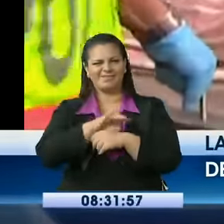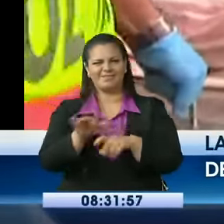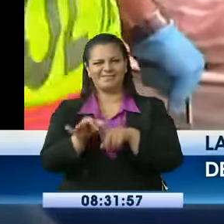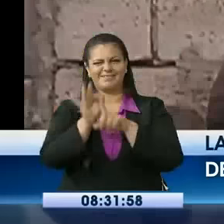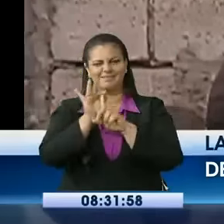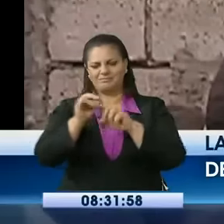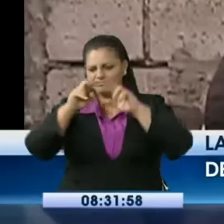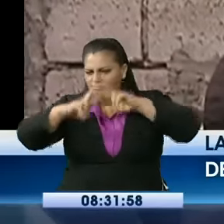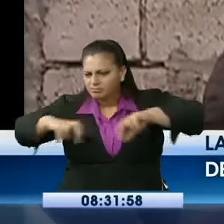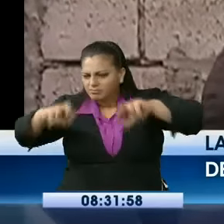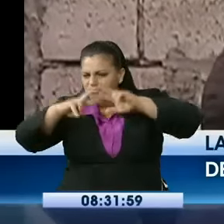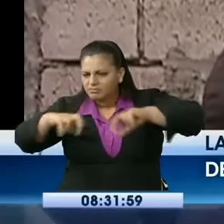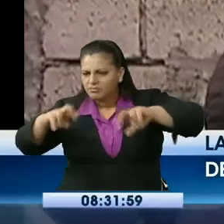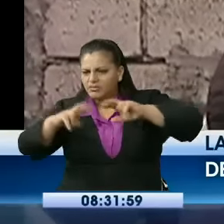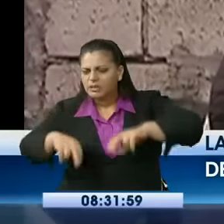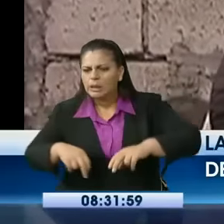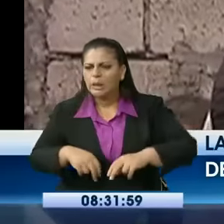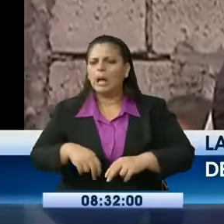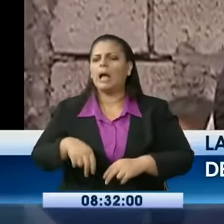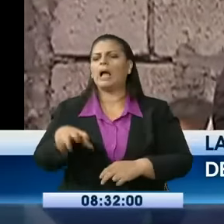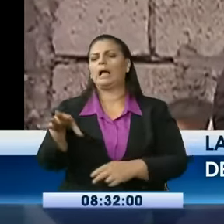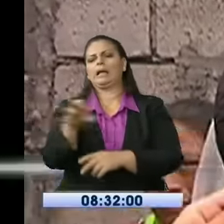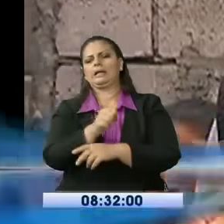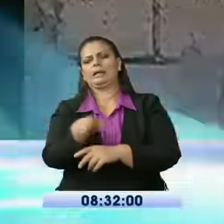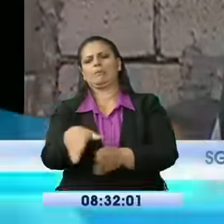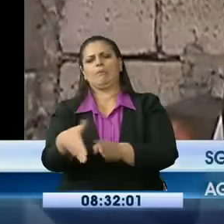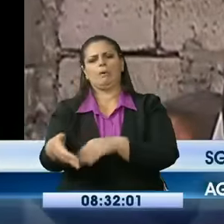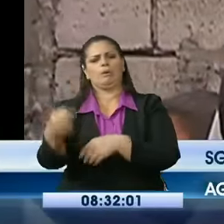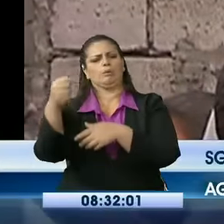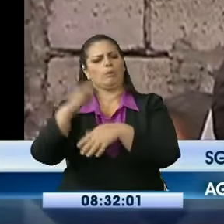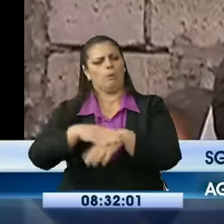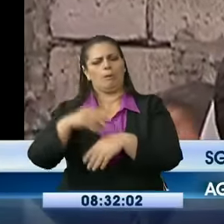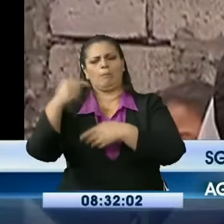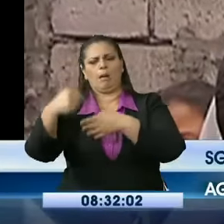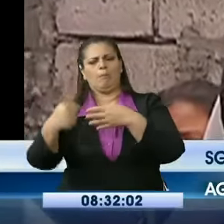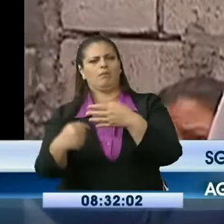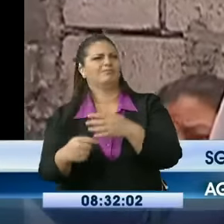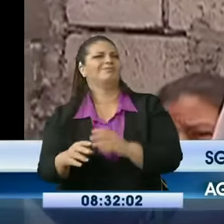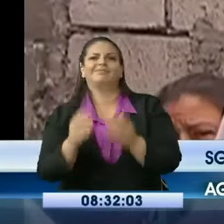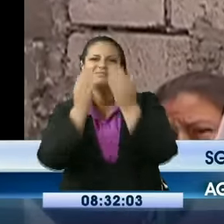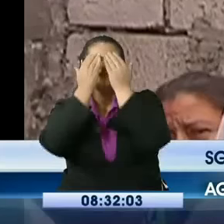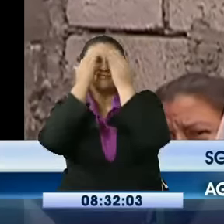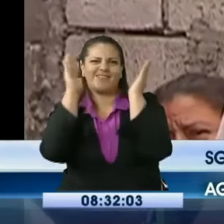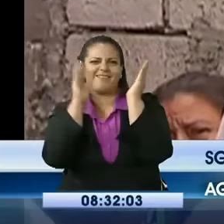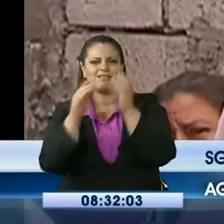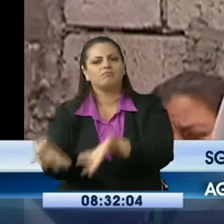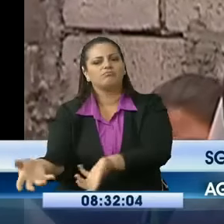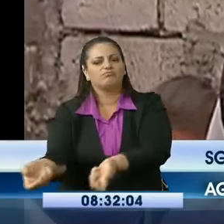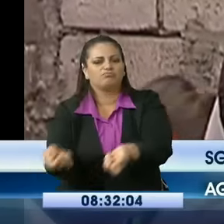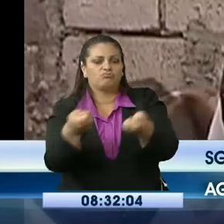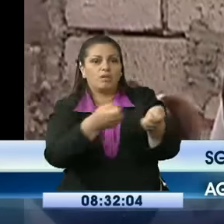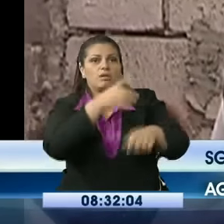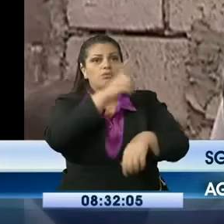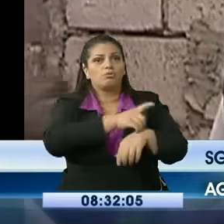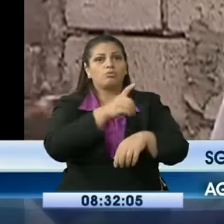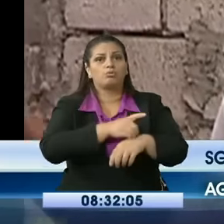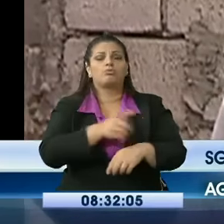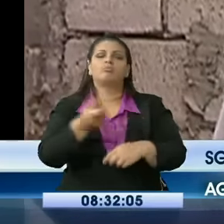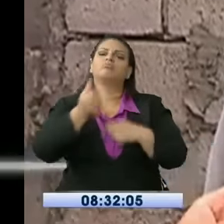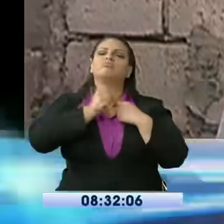ya que del examen externo de la persona no se observa signos de violencia. En el laboratorio de criminalística, los médicos forenses pues determinarán